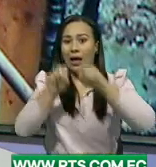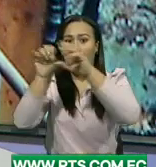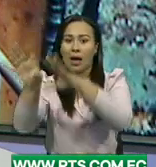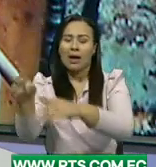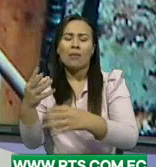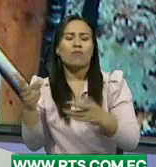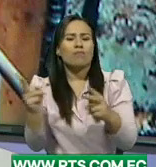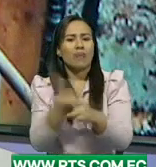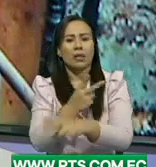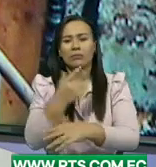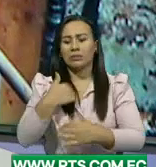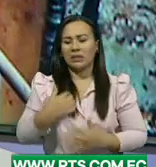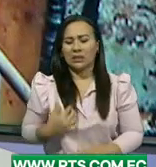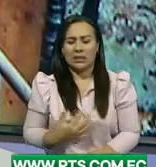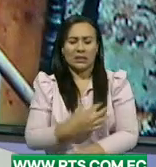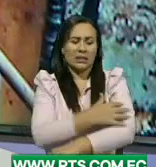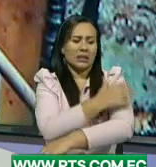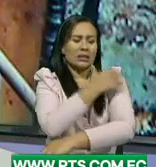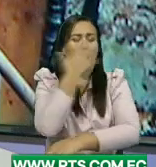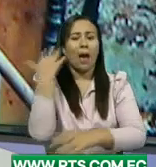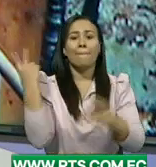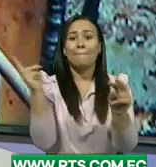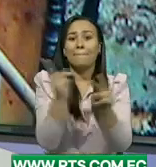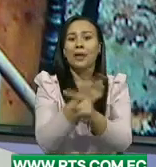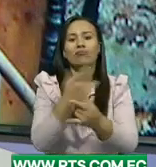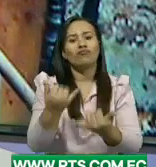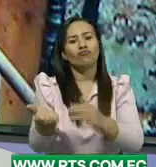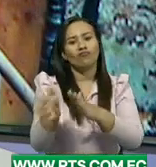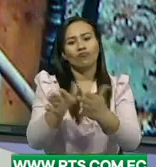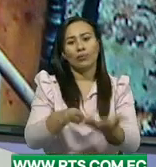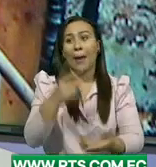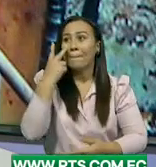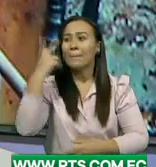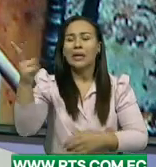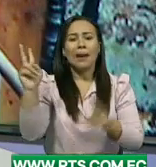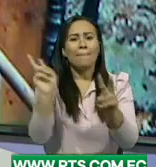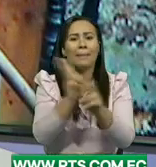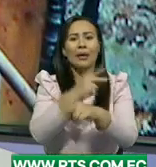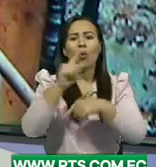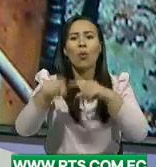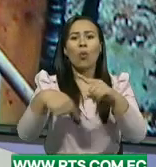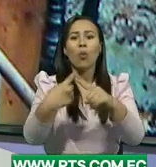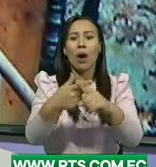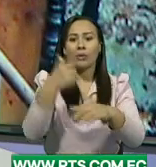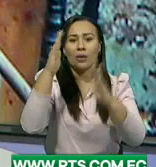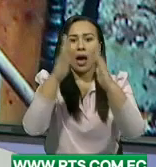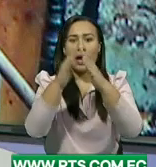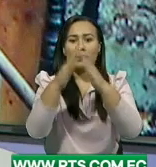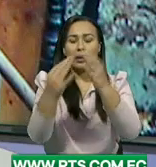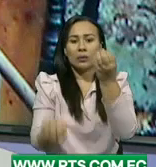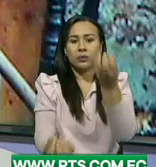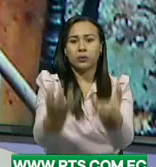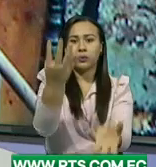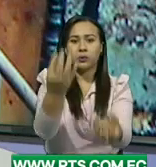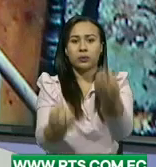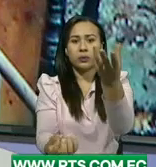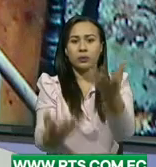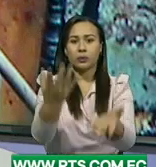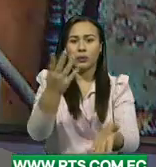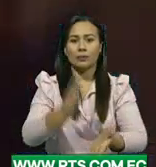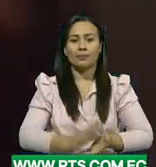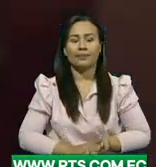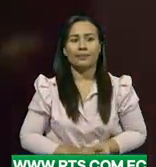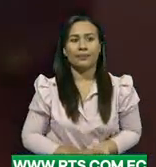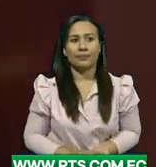a la gravedad de las heridas. Enseguida presentamos el video de los desesperantes momentos de su rescate.